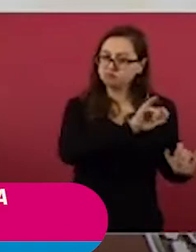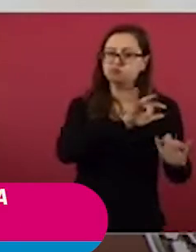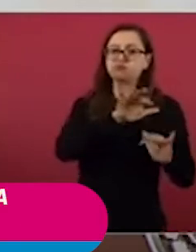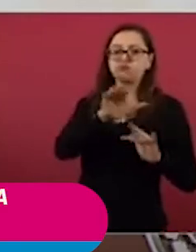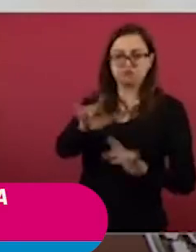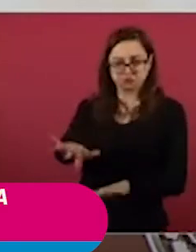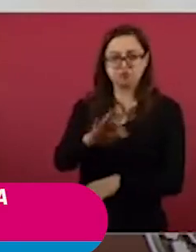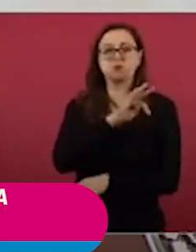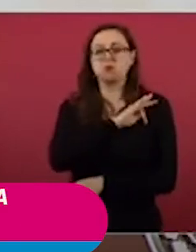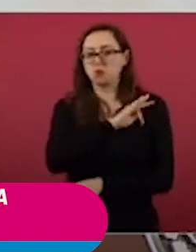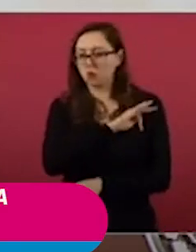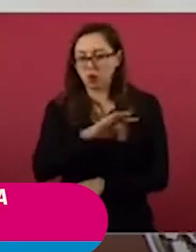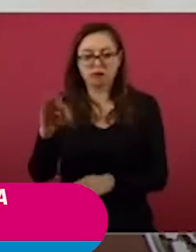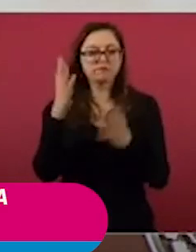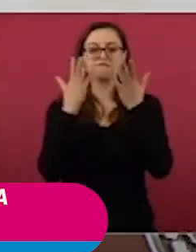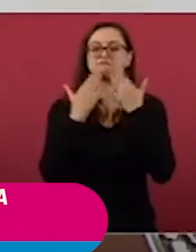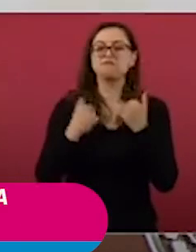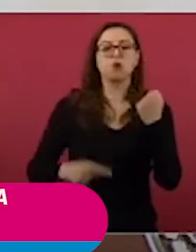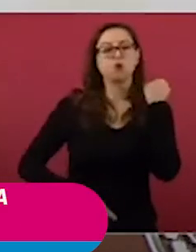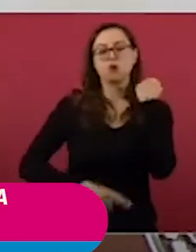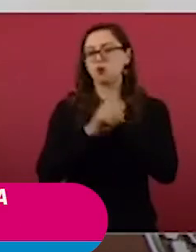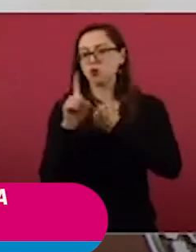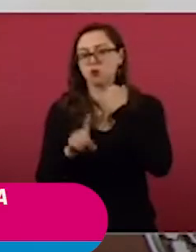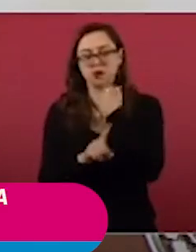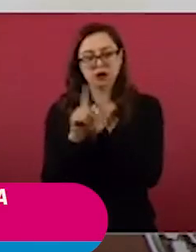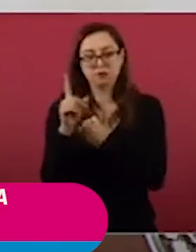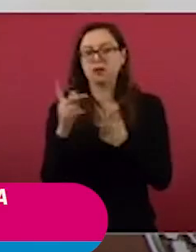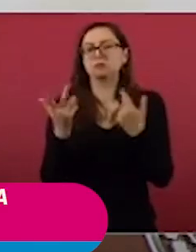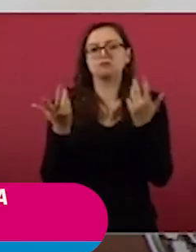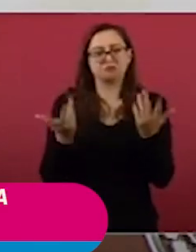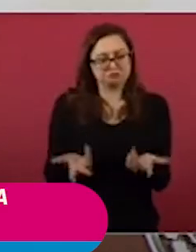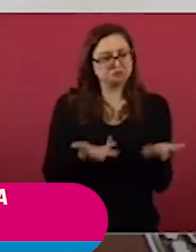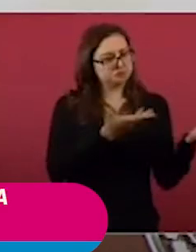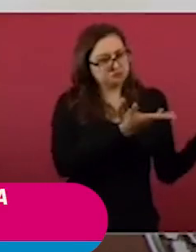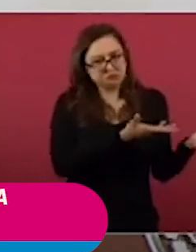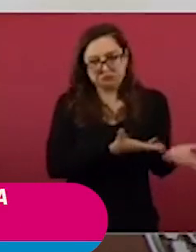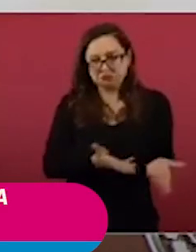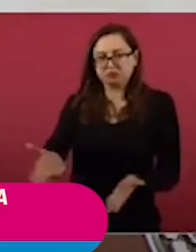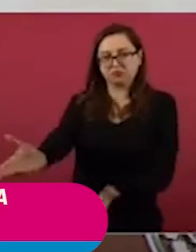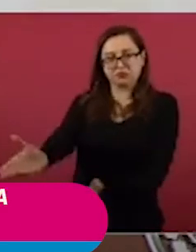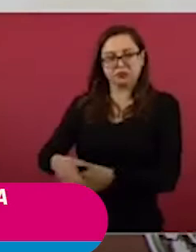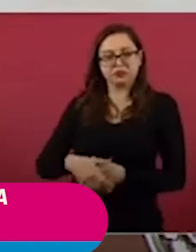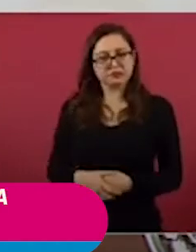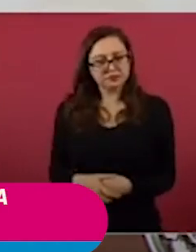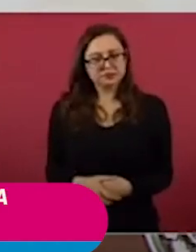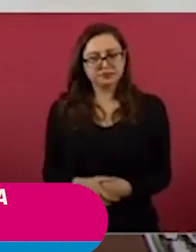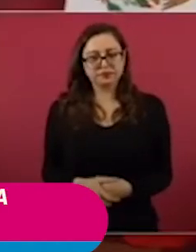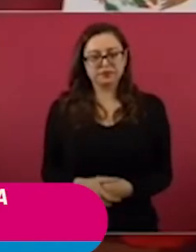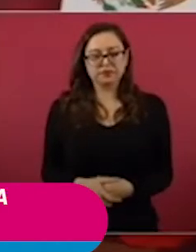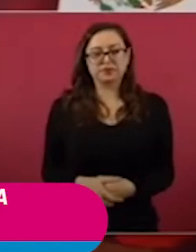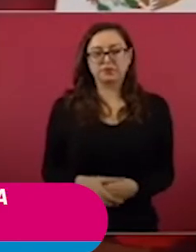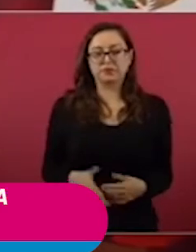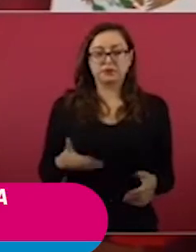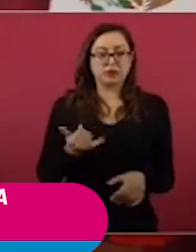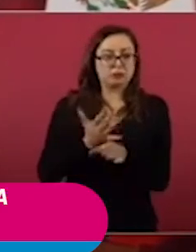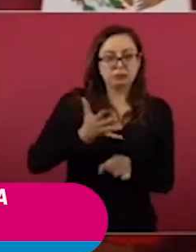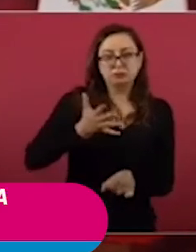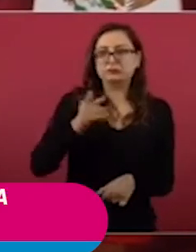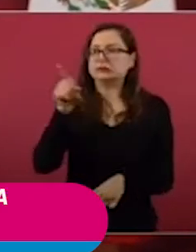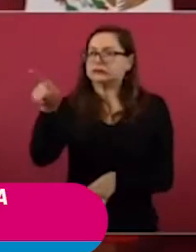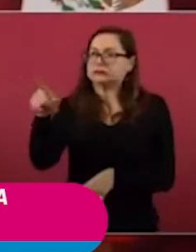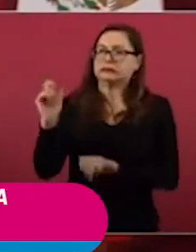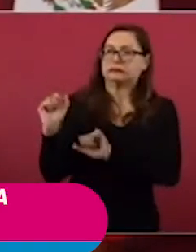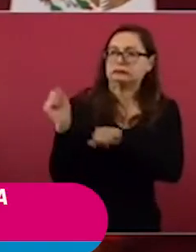sin ningún problema, sin ningún contratiempo, sin ningún obstáculo.